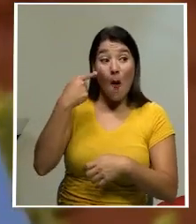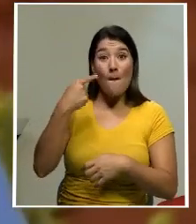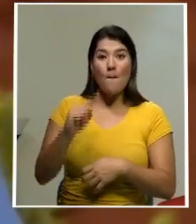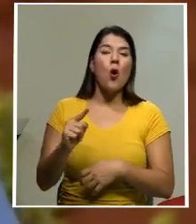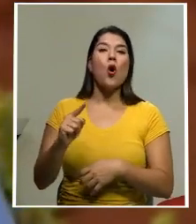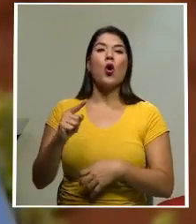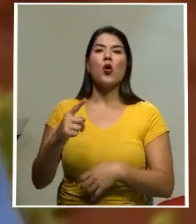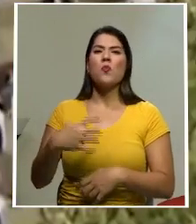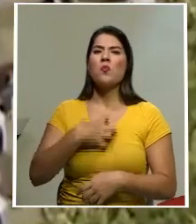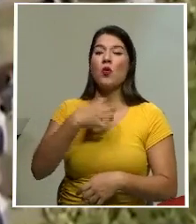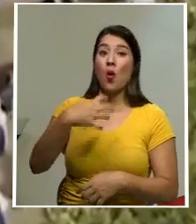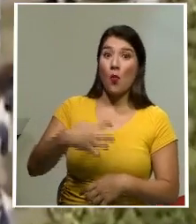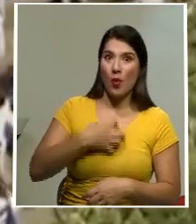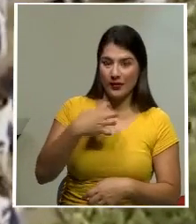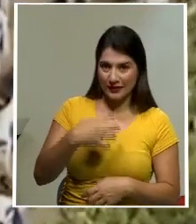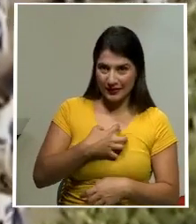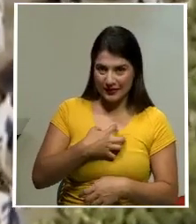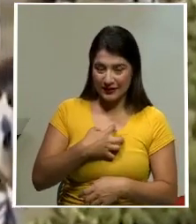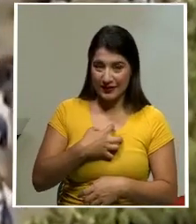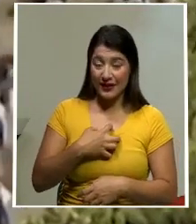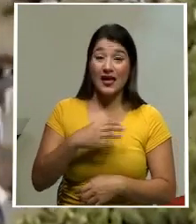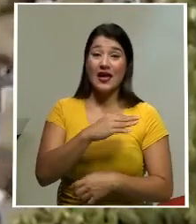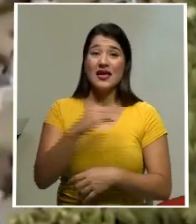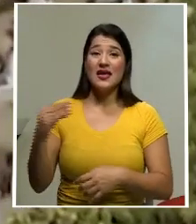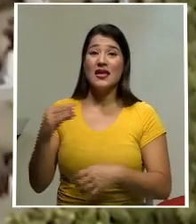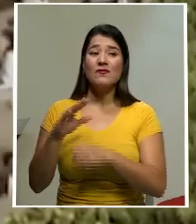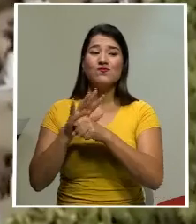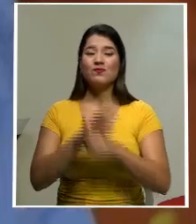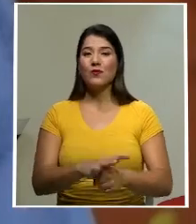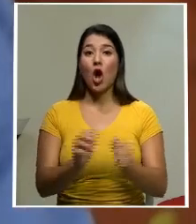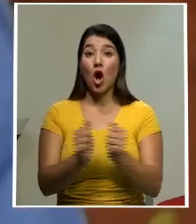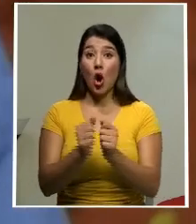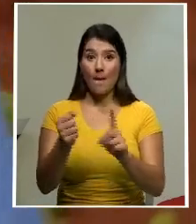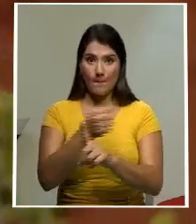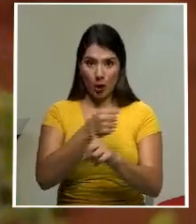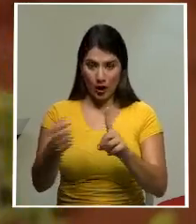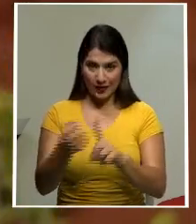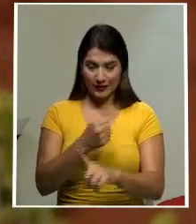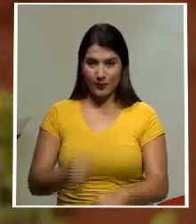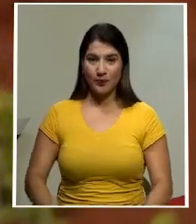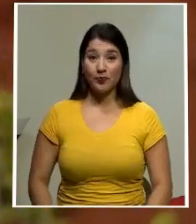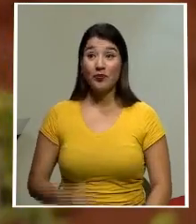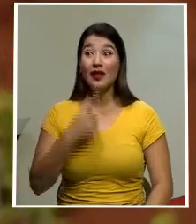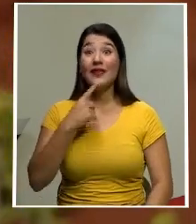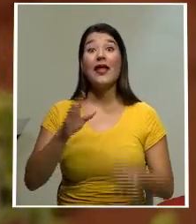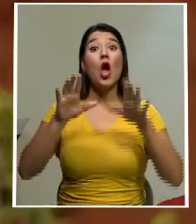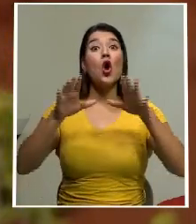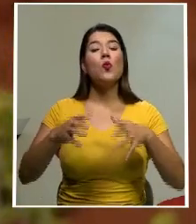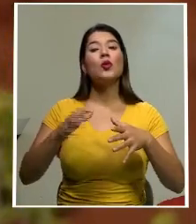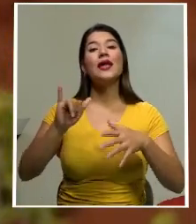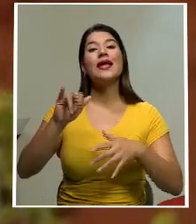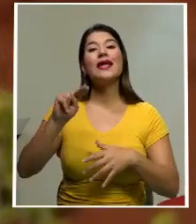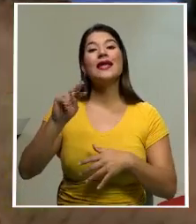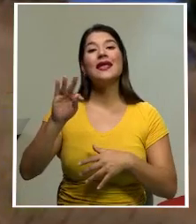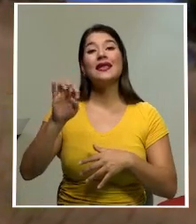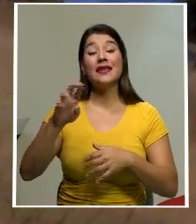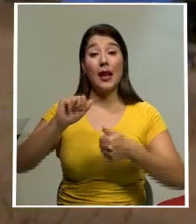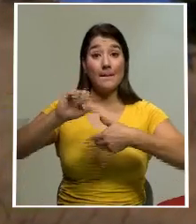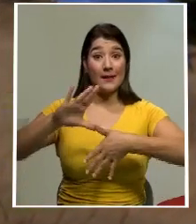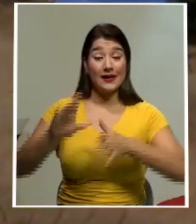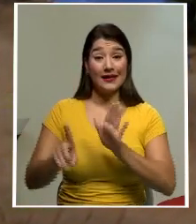considera un golpe de Estado y que fueron reprimidas con violencia. Según la Comisión Interamericana de Derechos